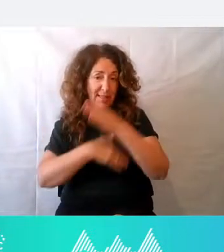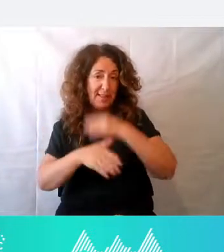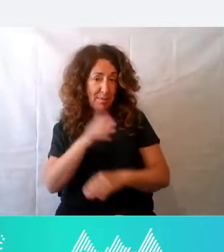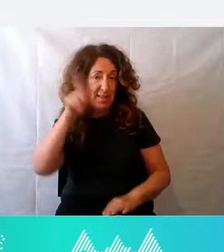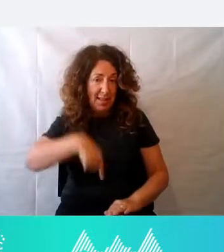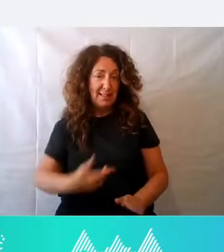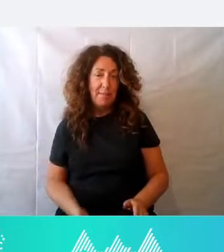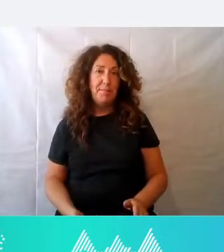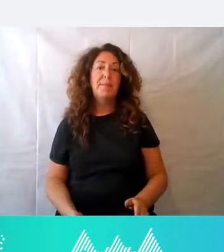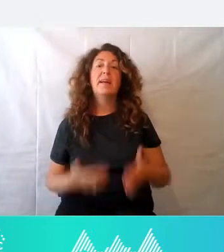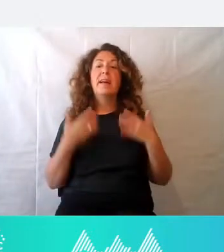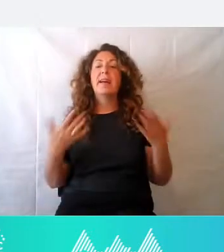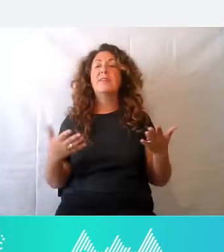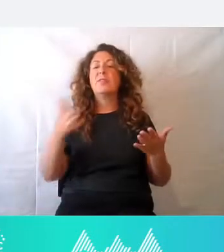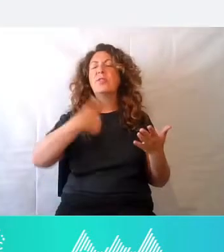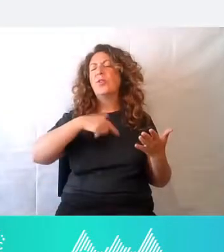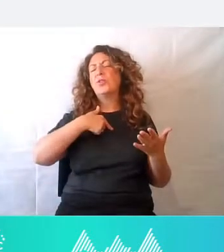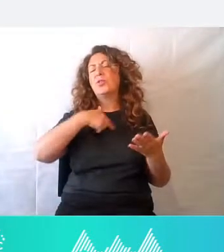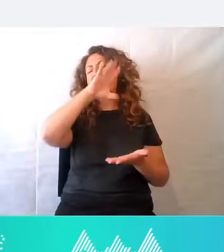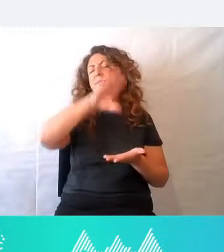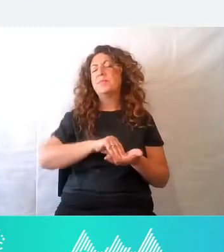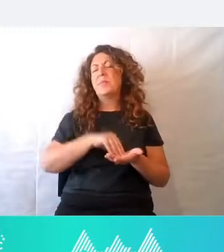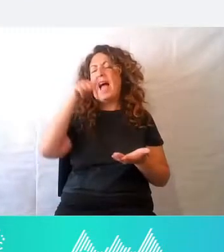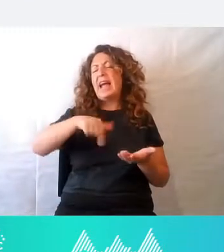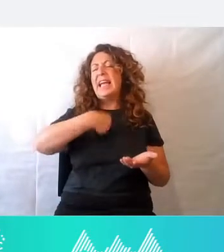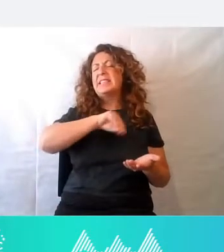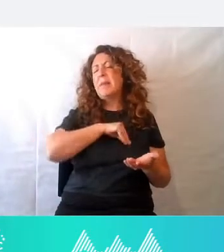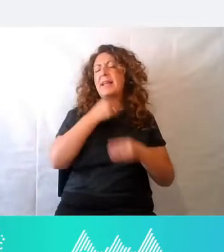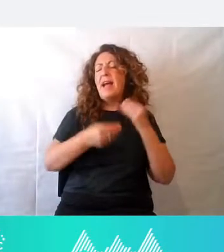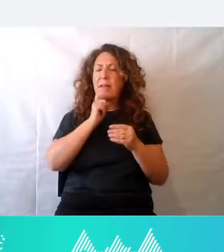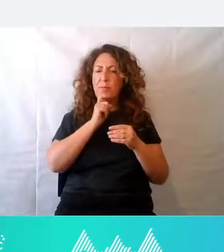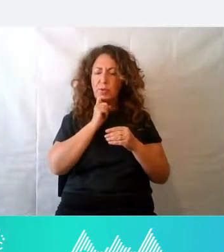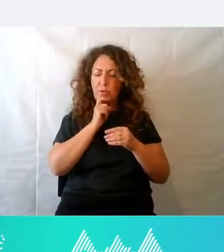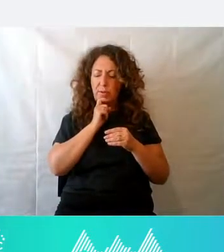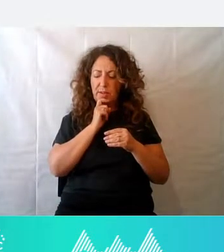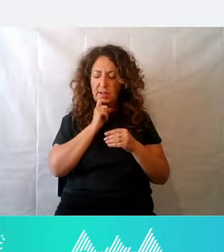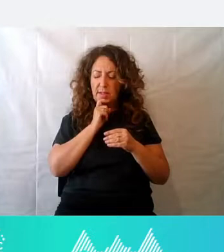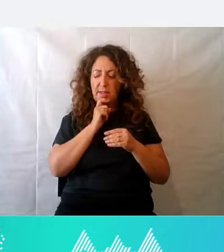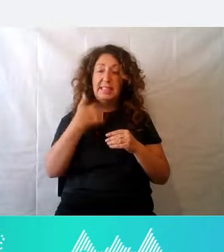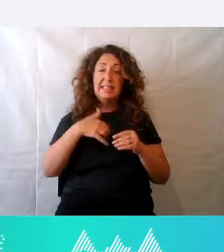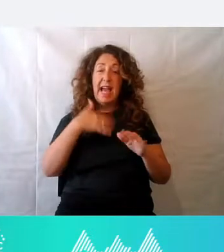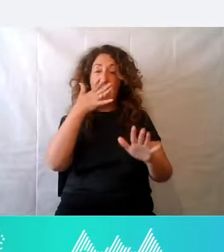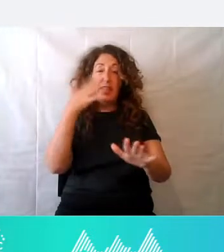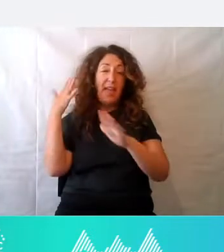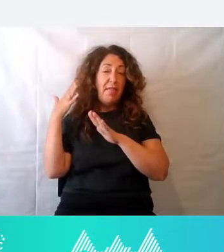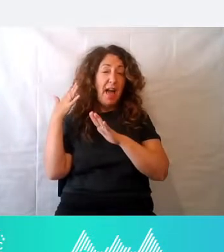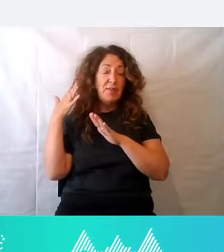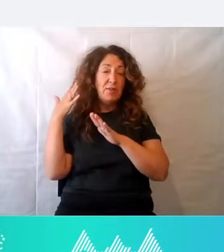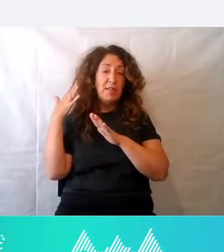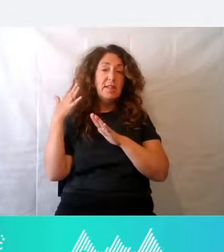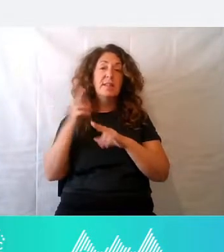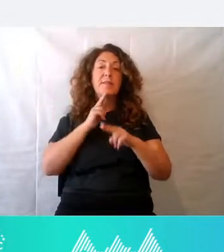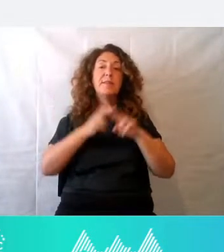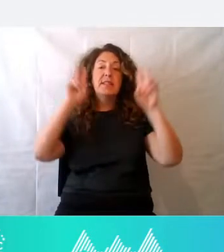como lo hemos traducido al español en españa pues es un proyecto que nació hace 10 años que se llama la tecnología con